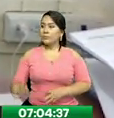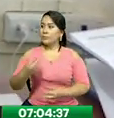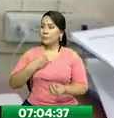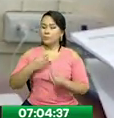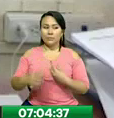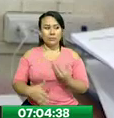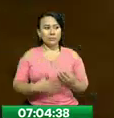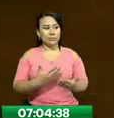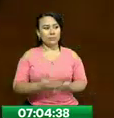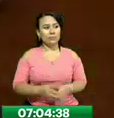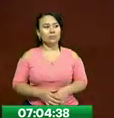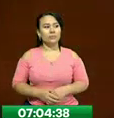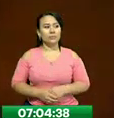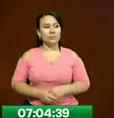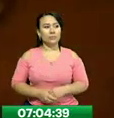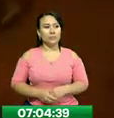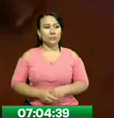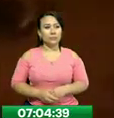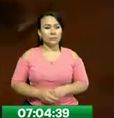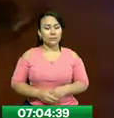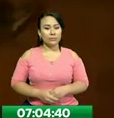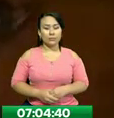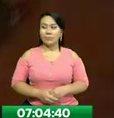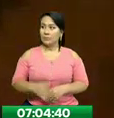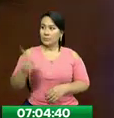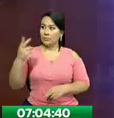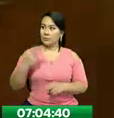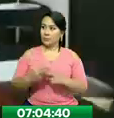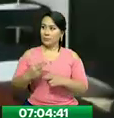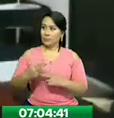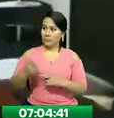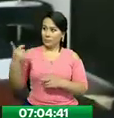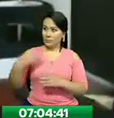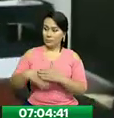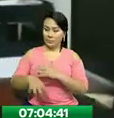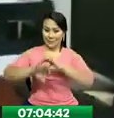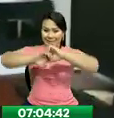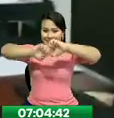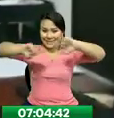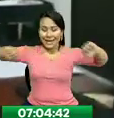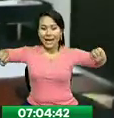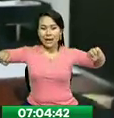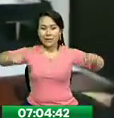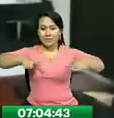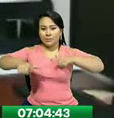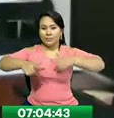sujetos que fueron detenidos. Un tanque de gas, la sierra con la que estaban rompiendo las seguridades